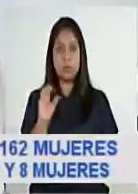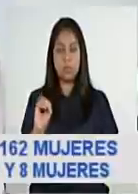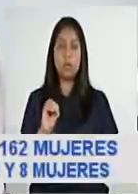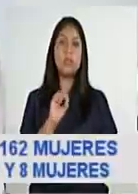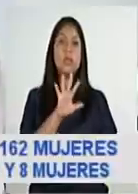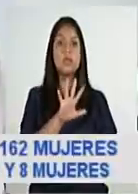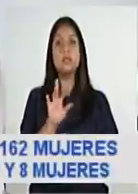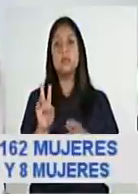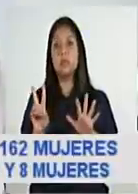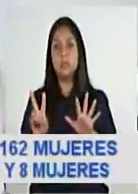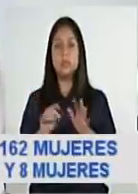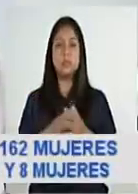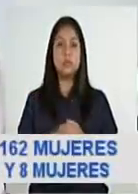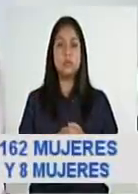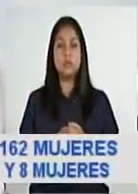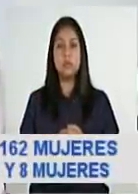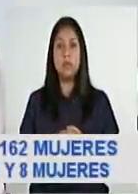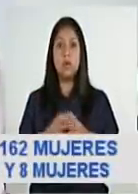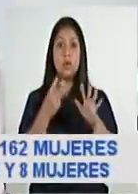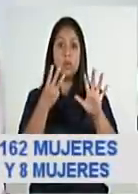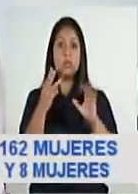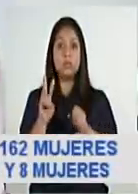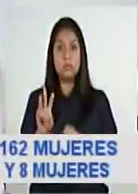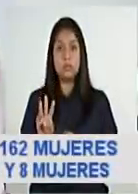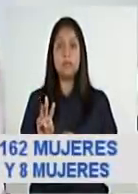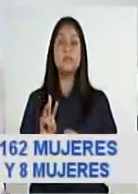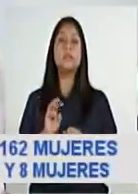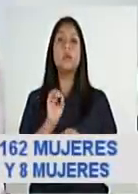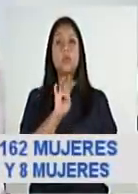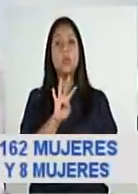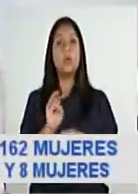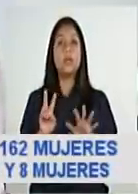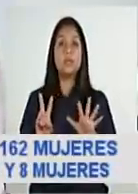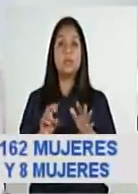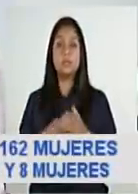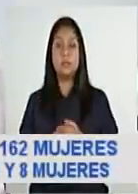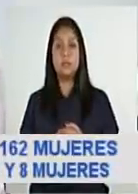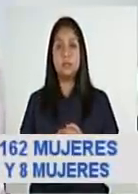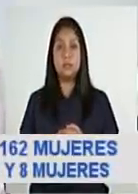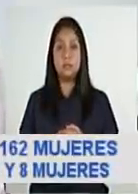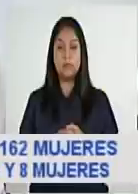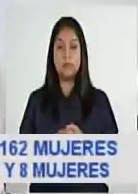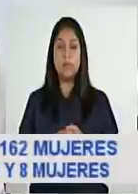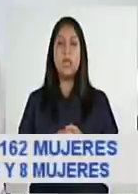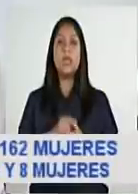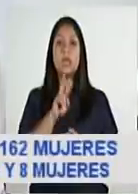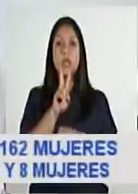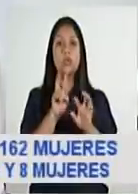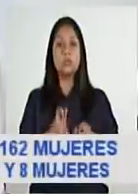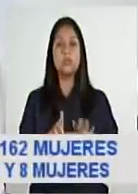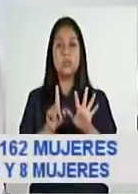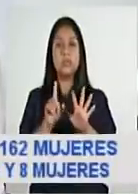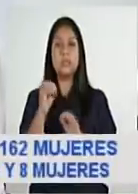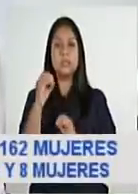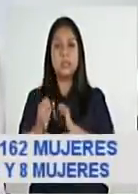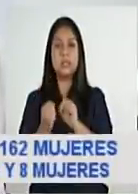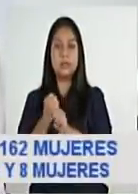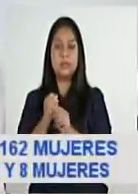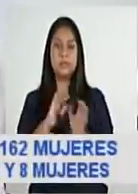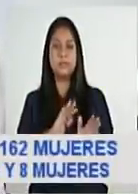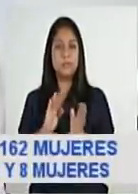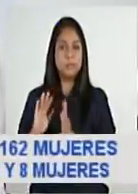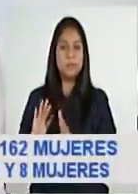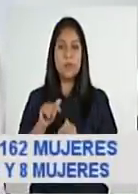50, 57, 83, 47 y 2 de 60 años,